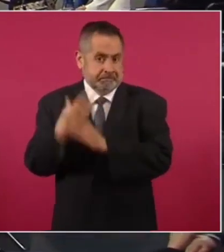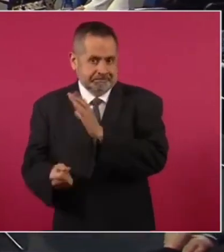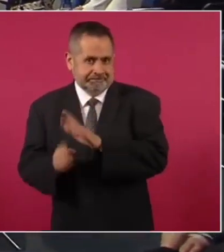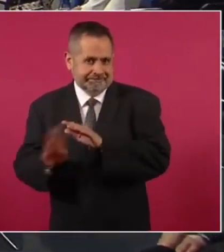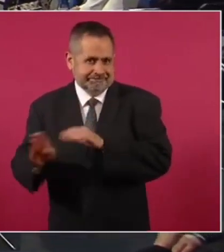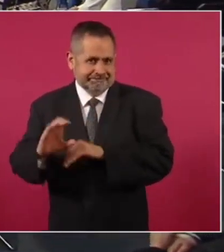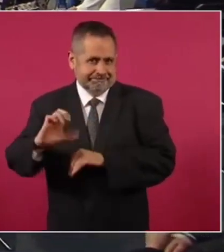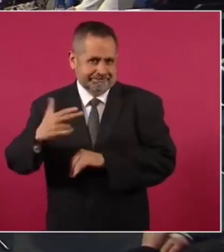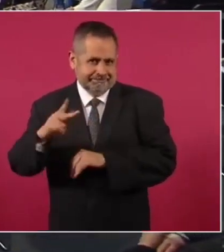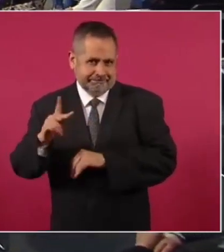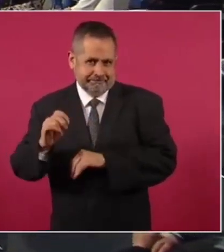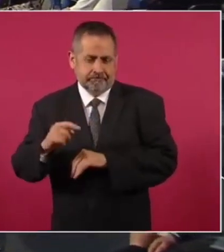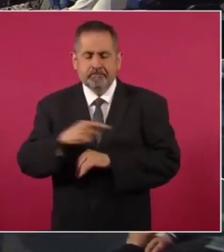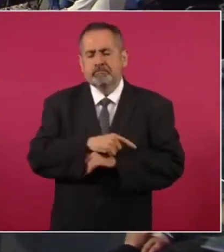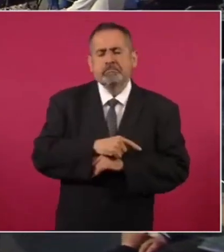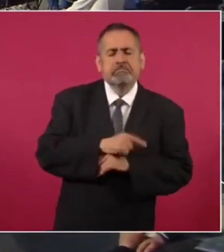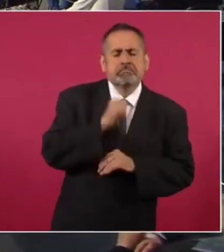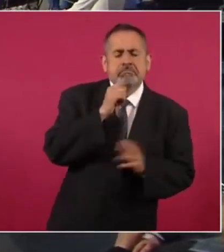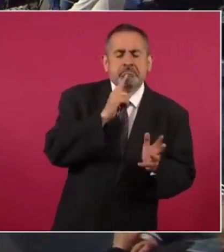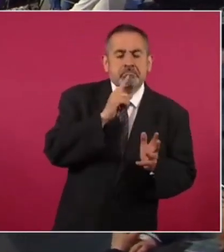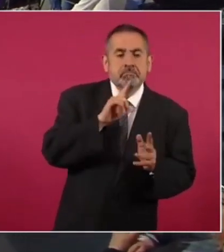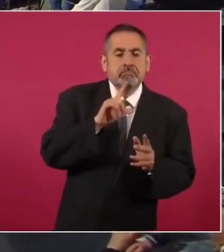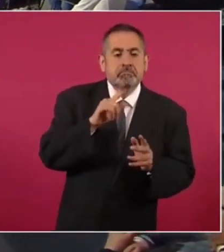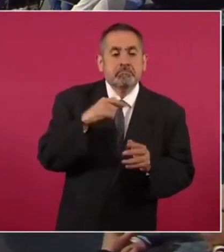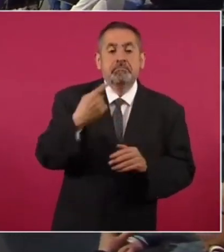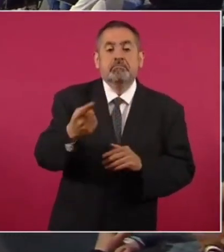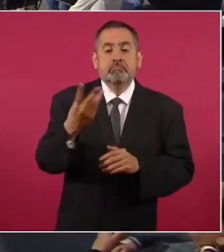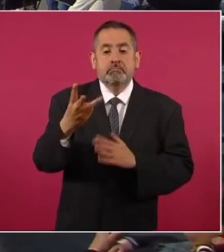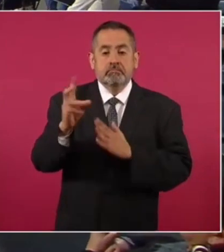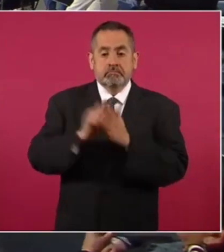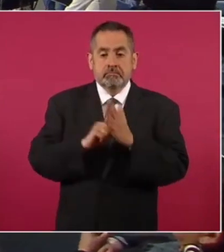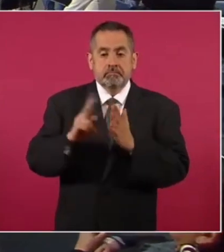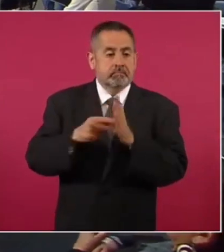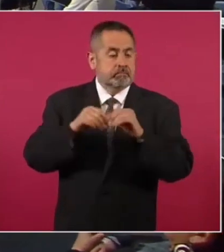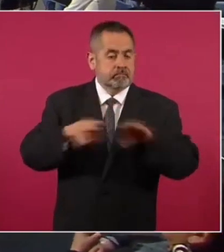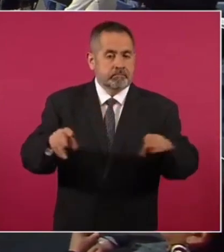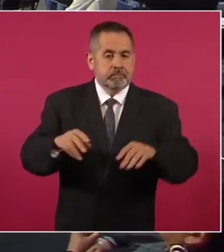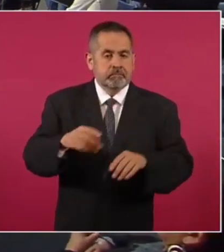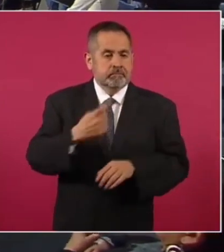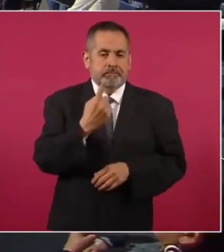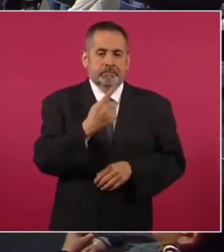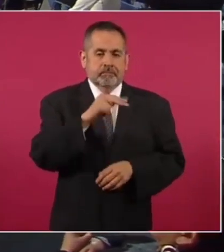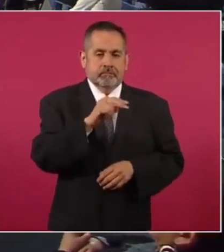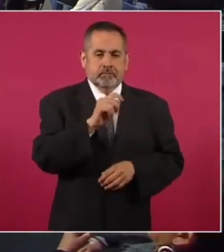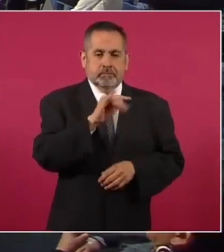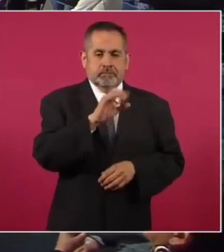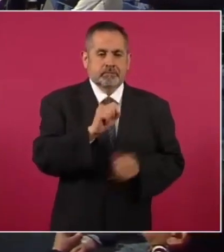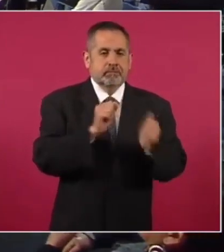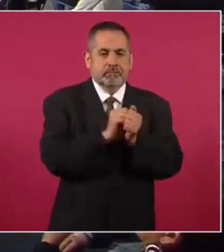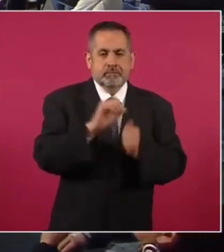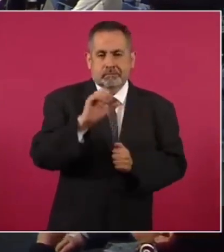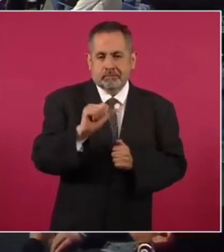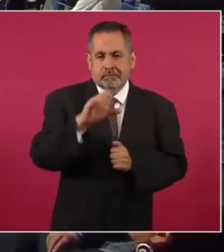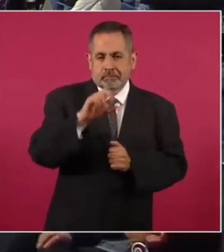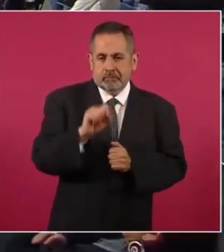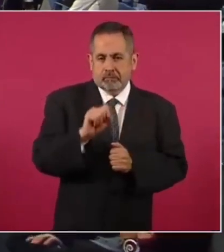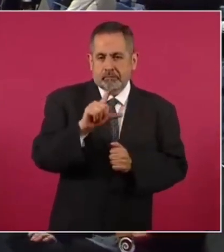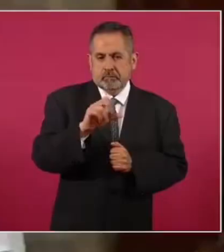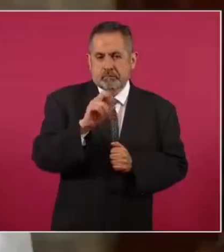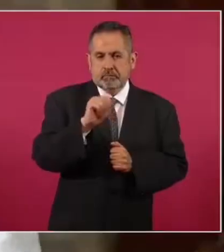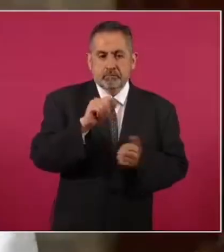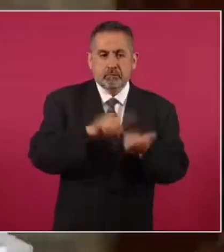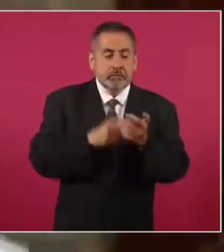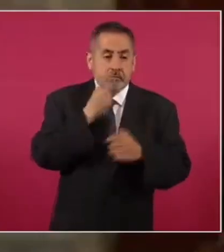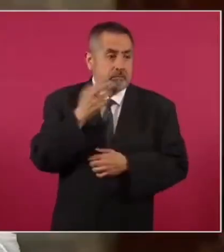meses después aparece en un noticiero de televisión, en Primero Noticias, con este conductor de noticias, Carlos Loret, con audio